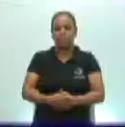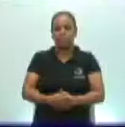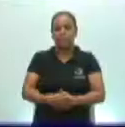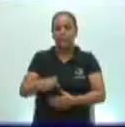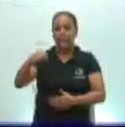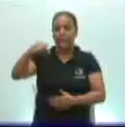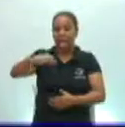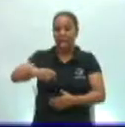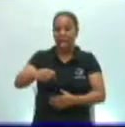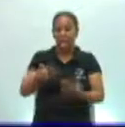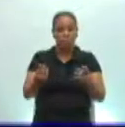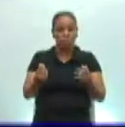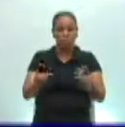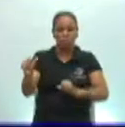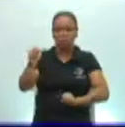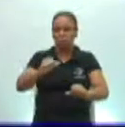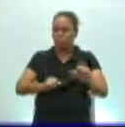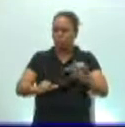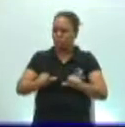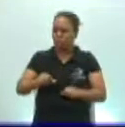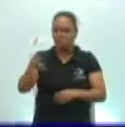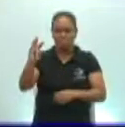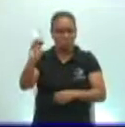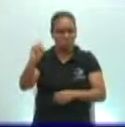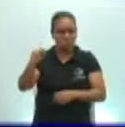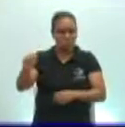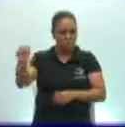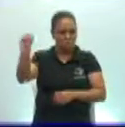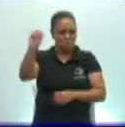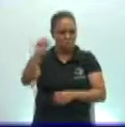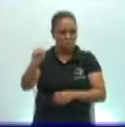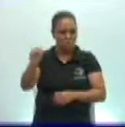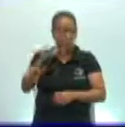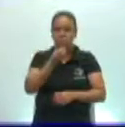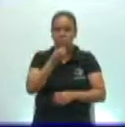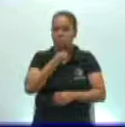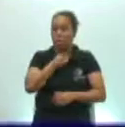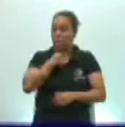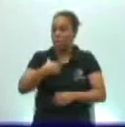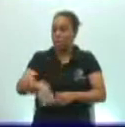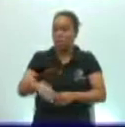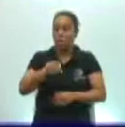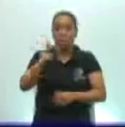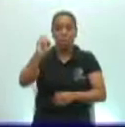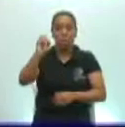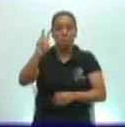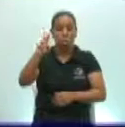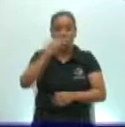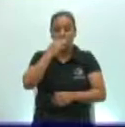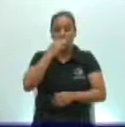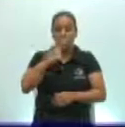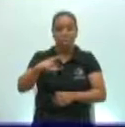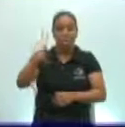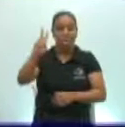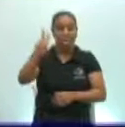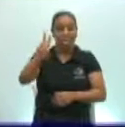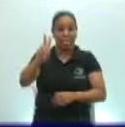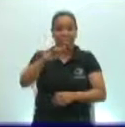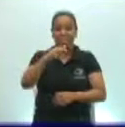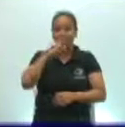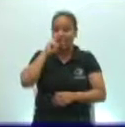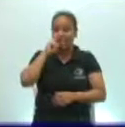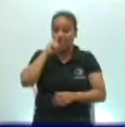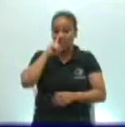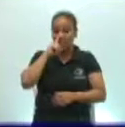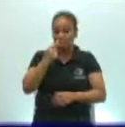Existen muchas sustancias moleculares y pudiéramos mencionar el dioxígeno, que ya lo conocemos, el dinitrógeno, que es uno de